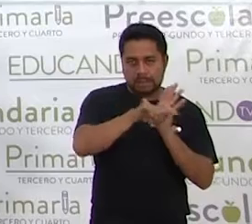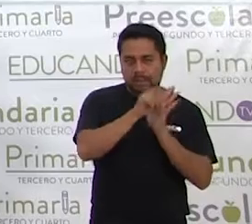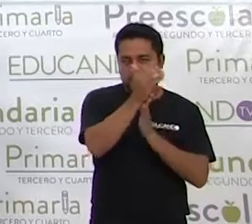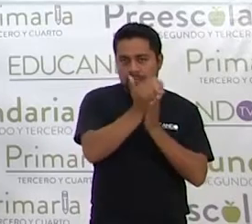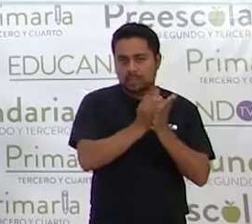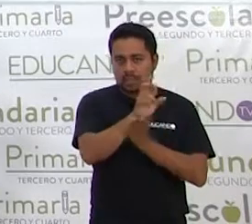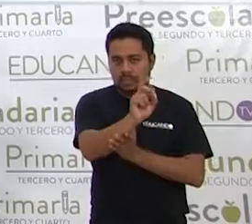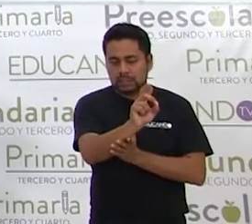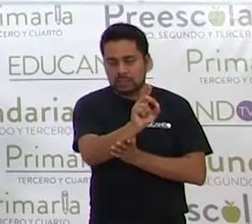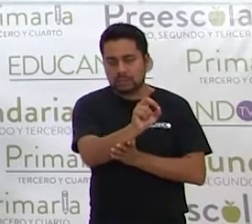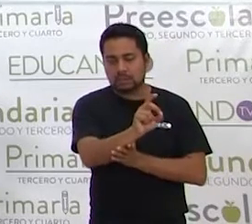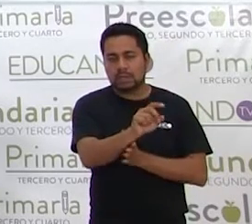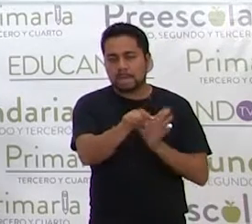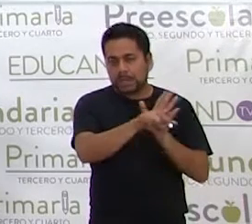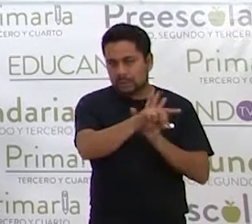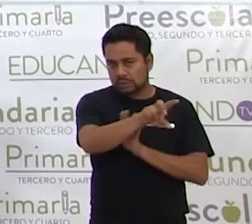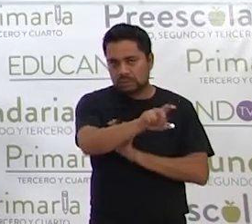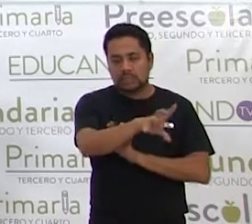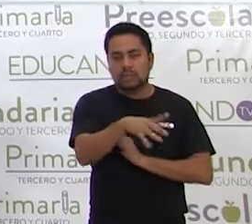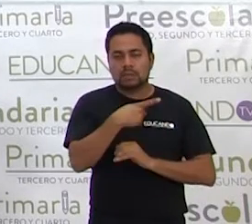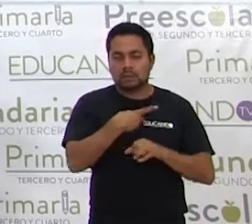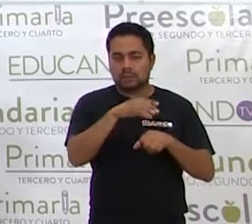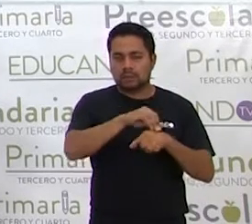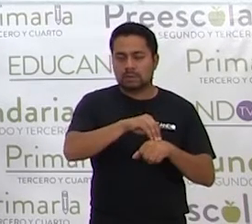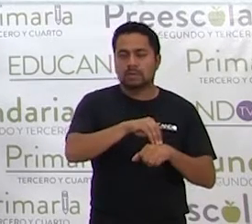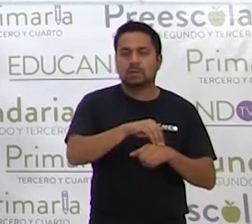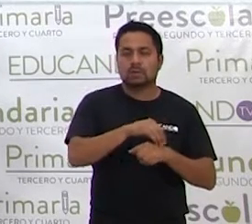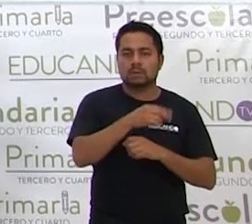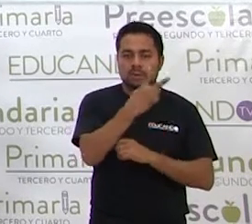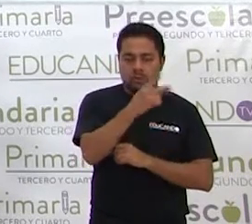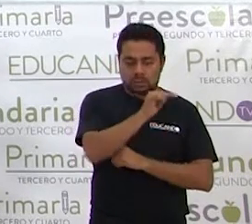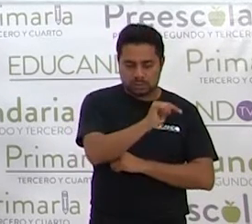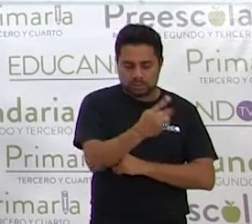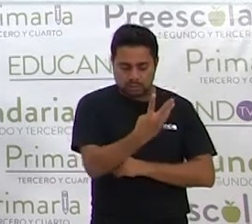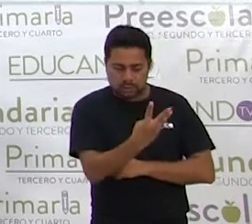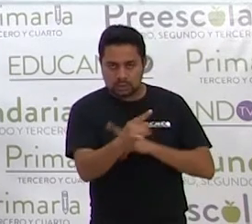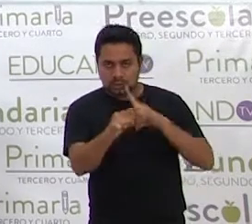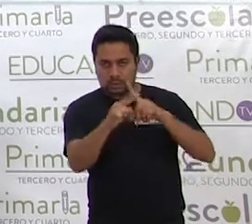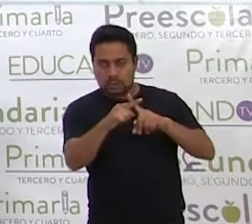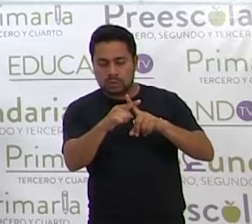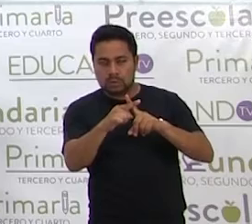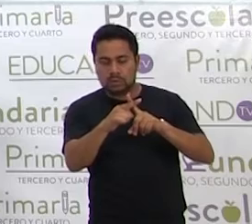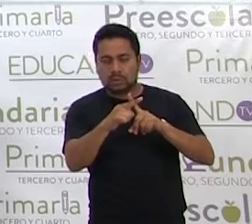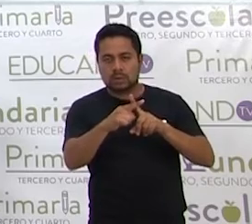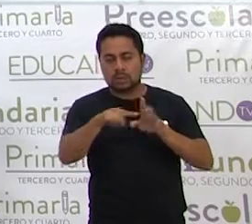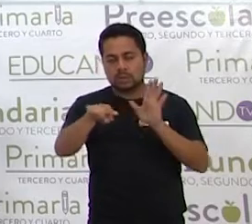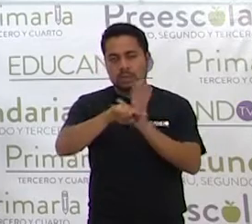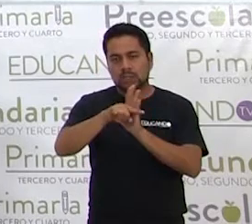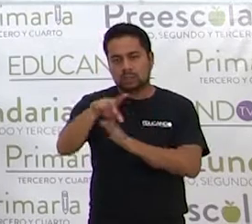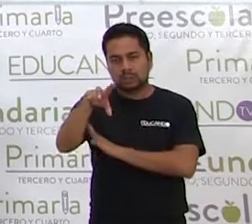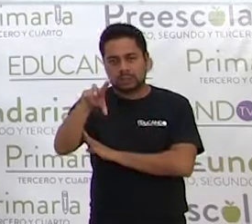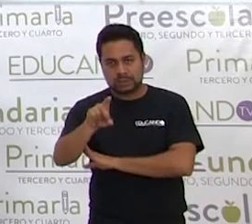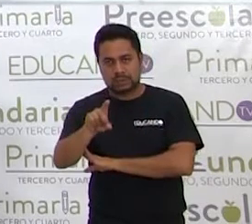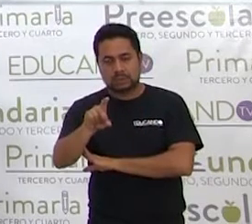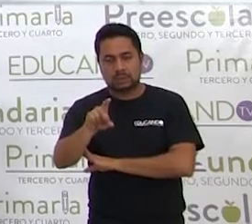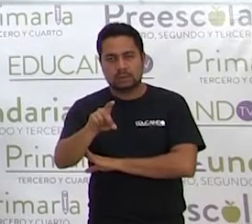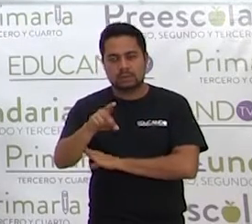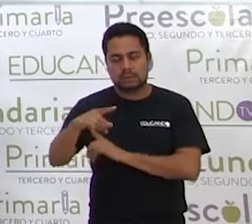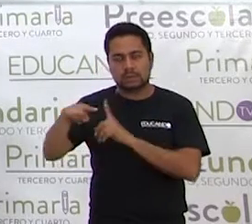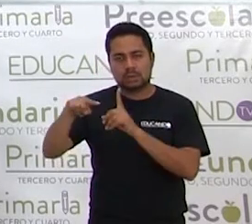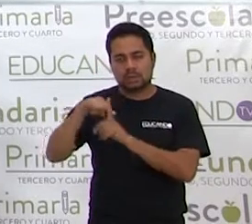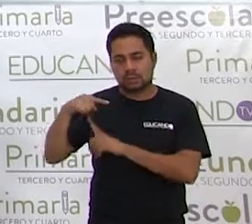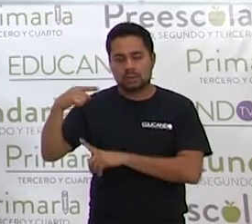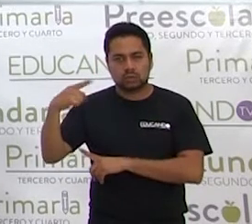si y ponemos dos tercios por menos 30 más